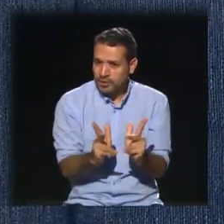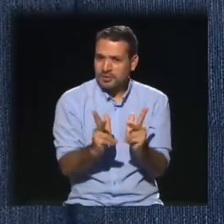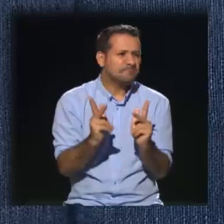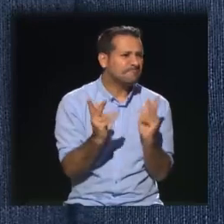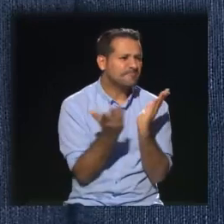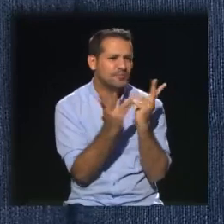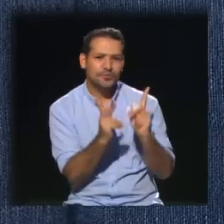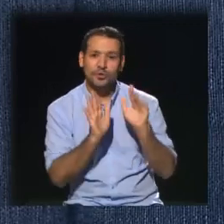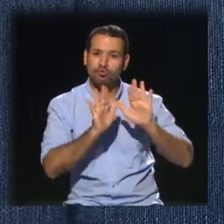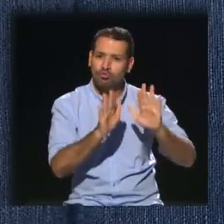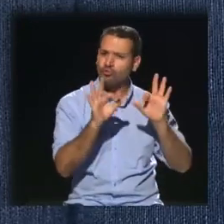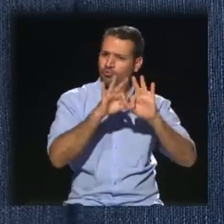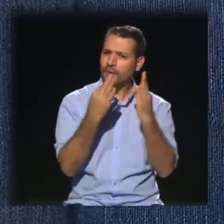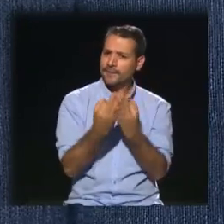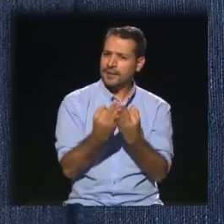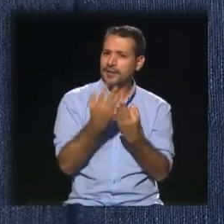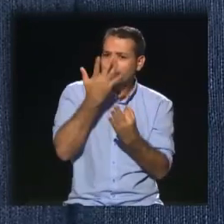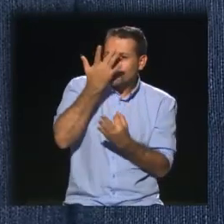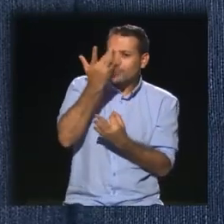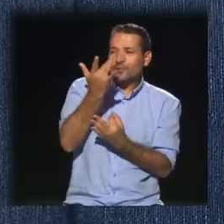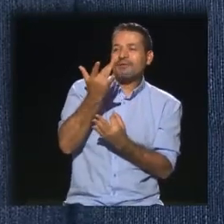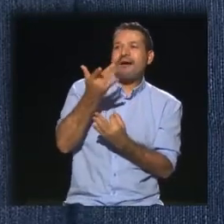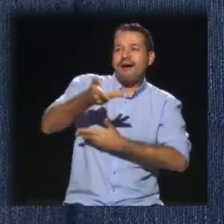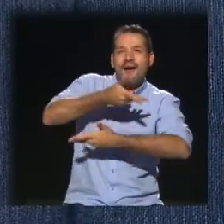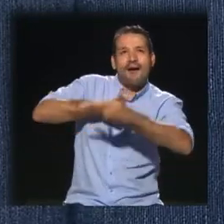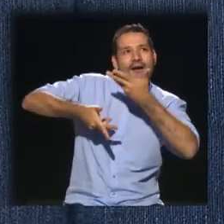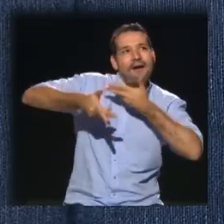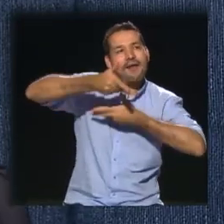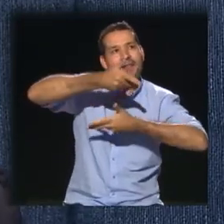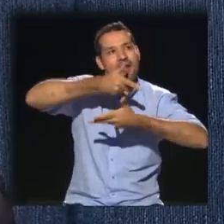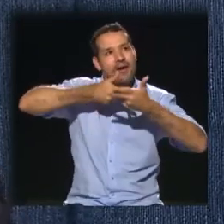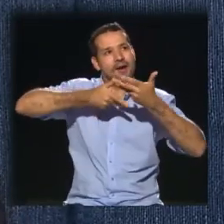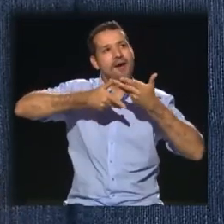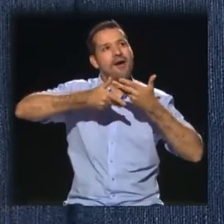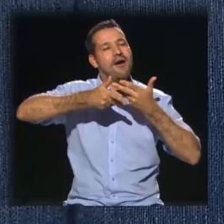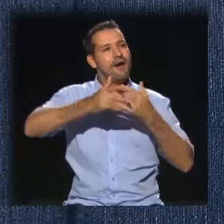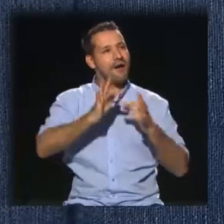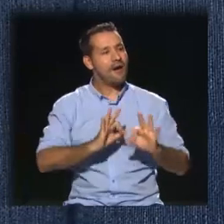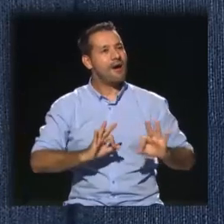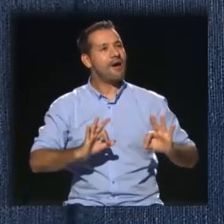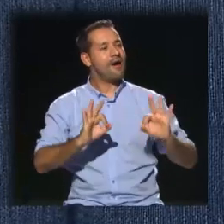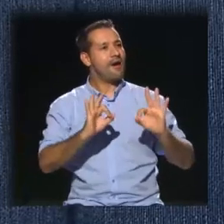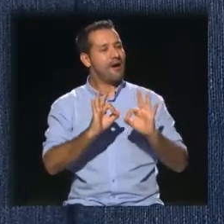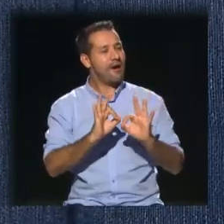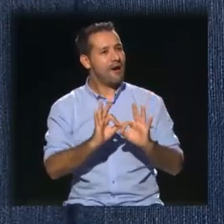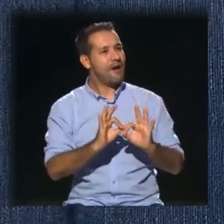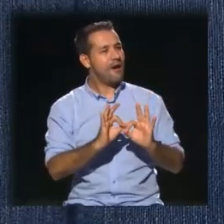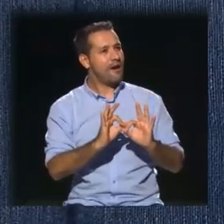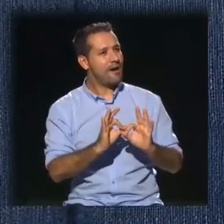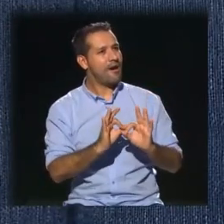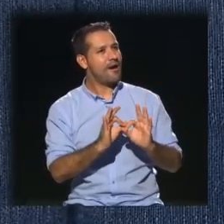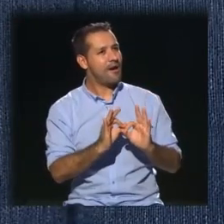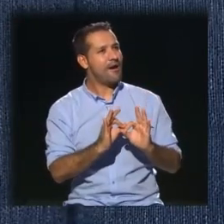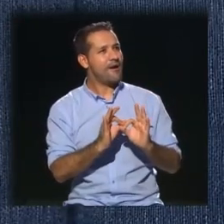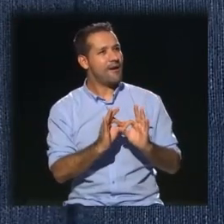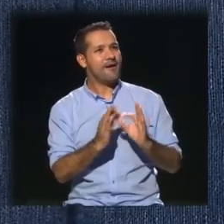la familia, porque el poder está sobre todo en esa relación con el otro. Ahí está el poder de educativo. Y creo que, bueno, para